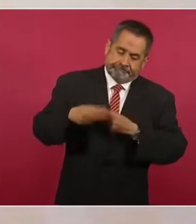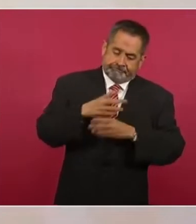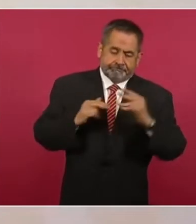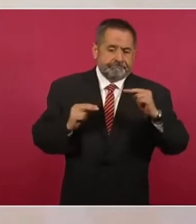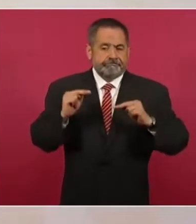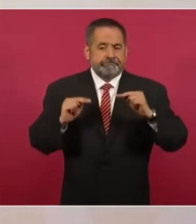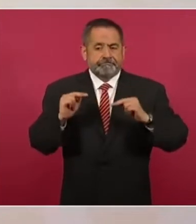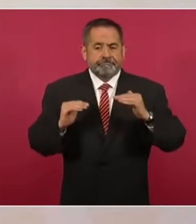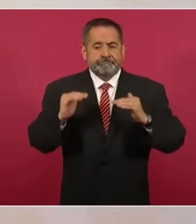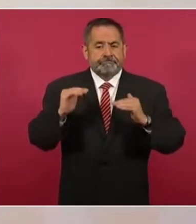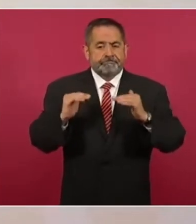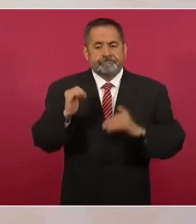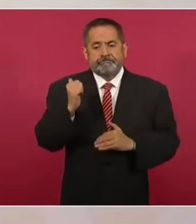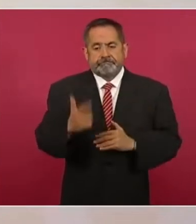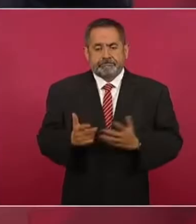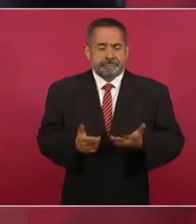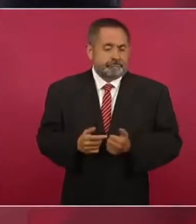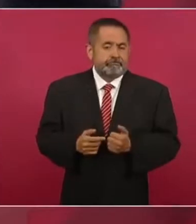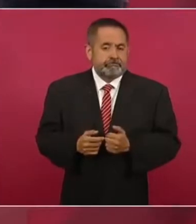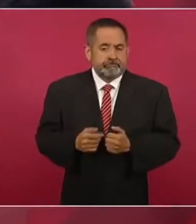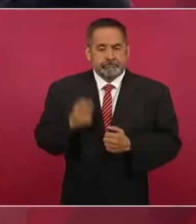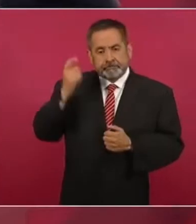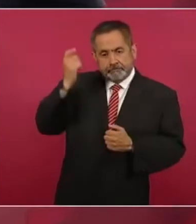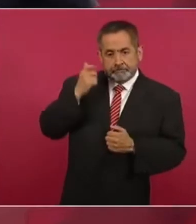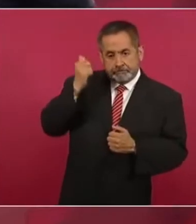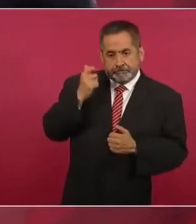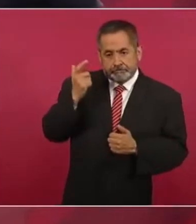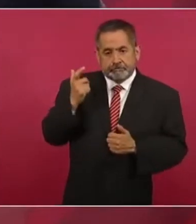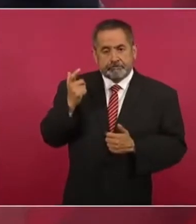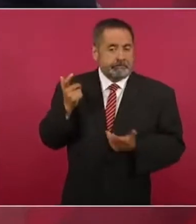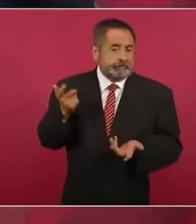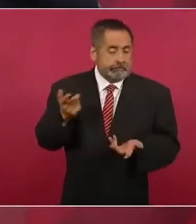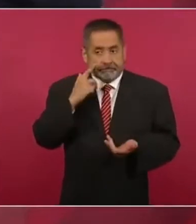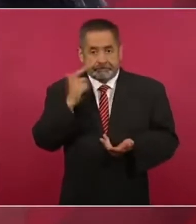a quienes tienen pensiones